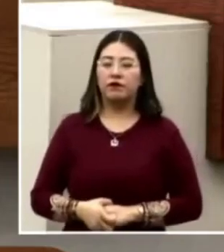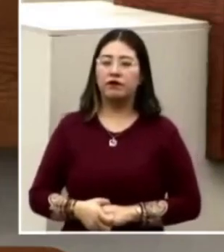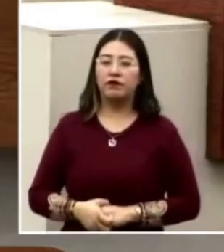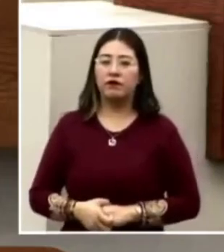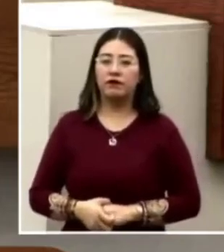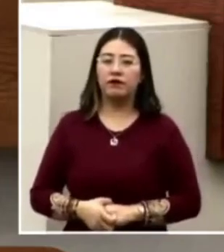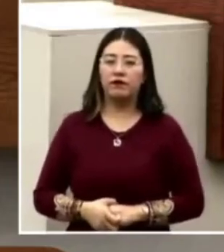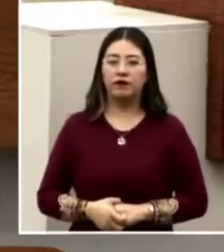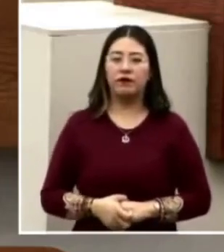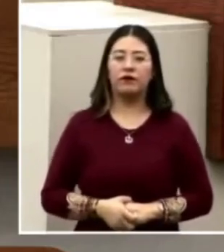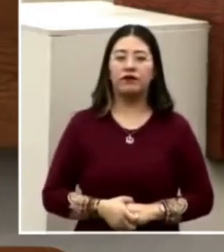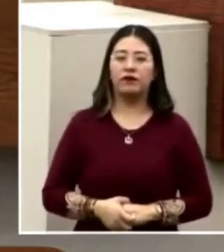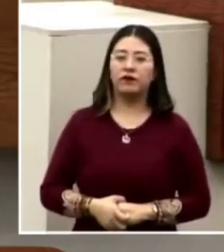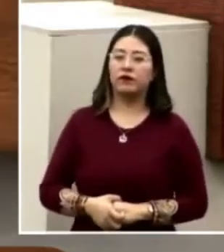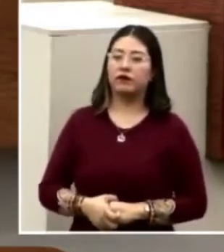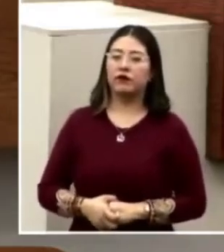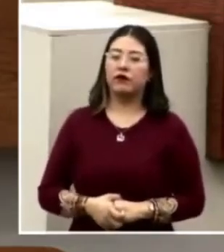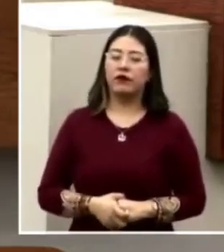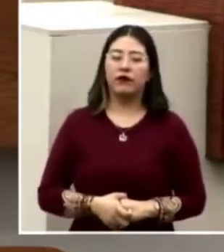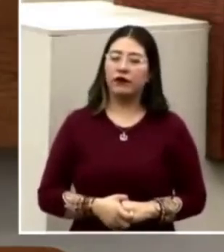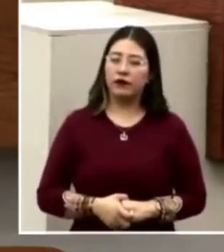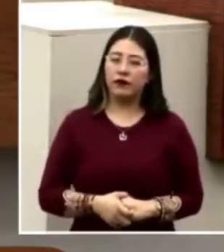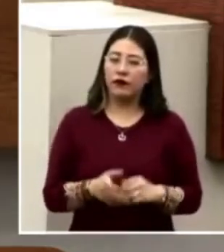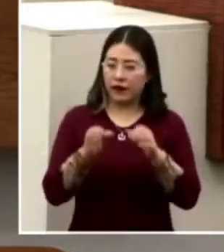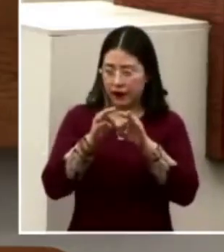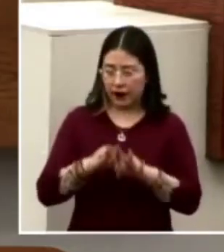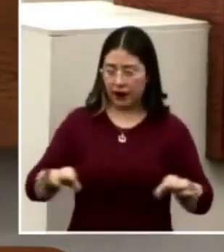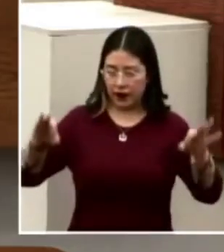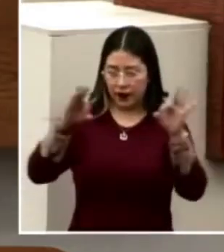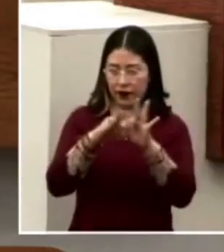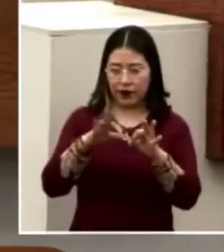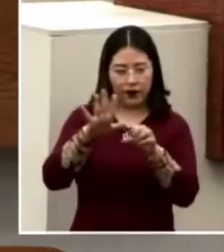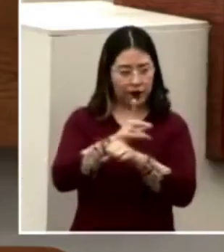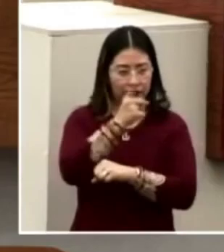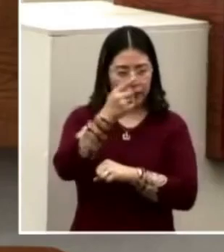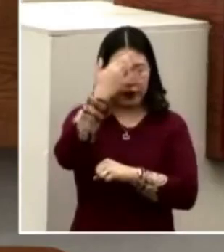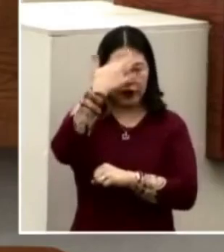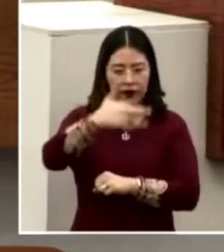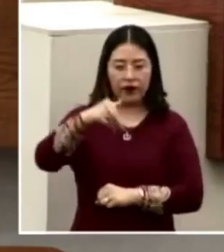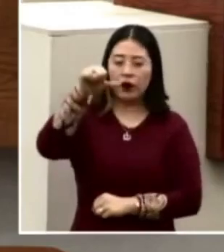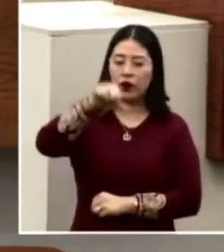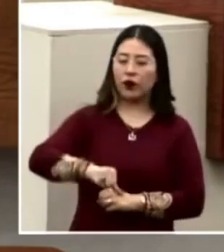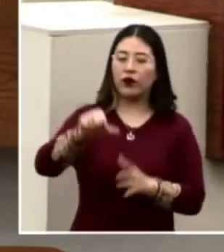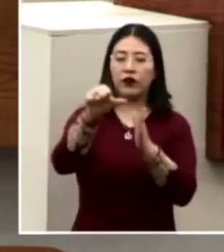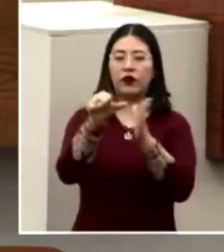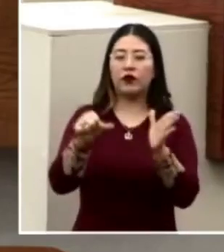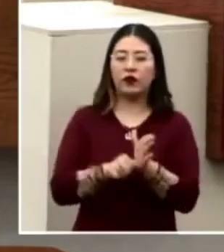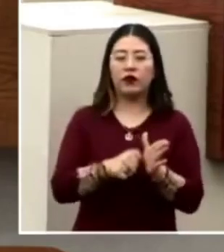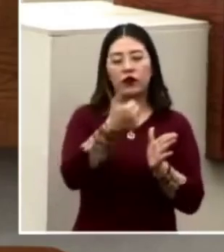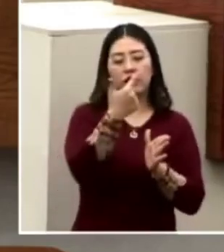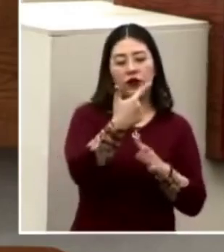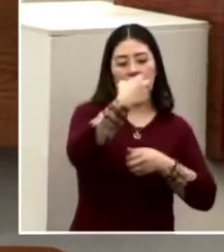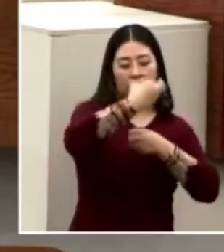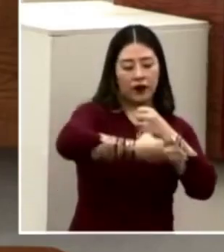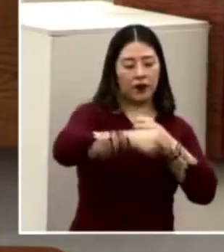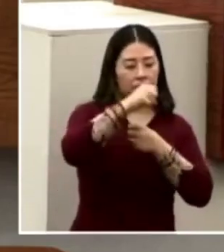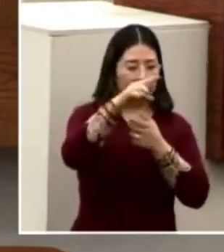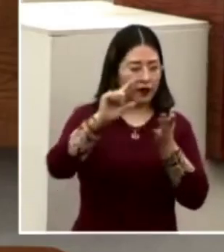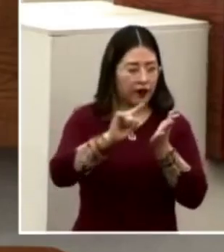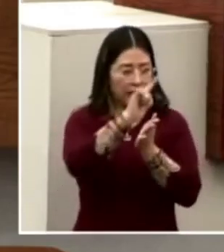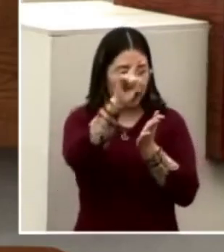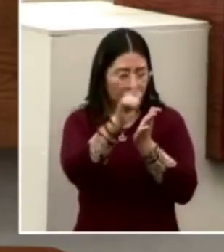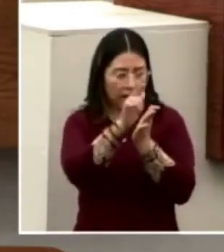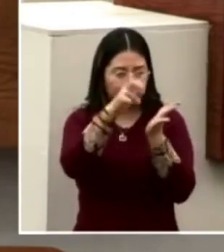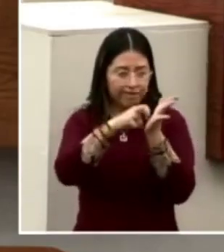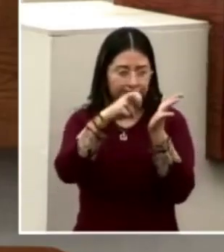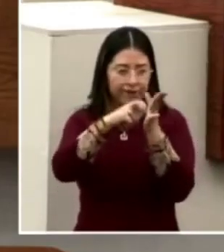Es fundamental esto porque al día de hoy, pese a que el artículo 7º transitorio de la misma reforma que ya